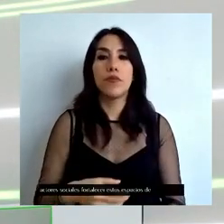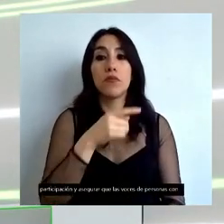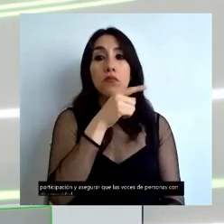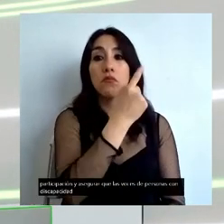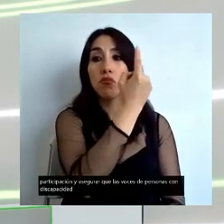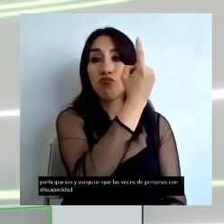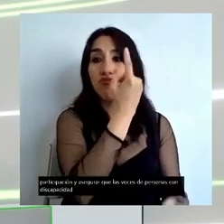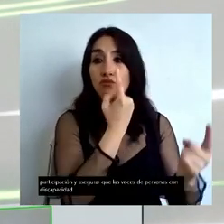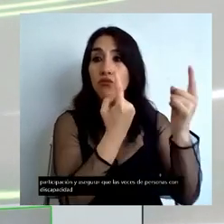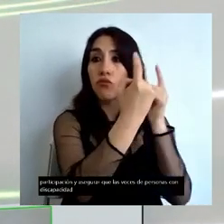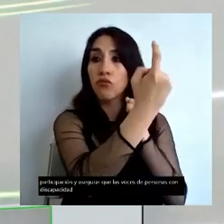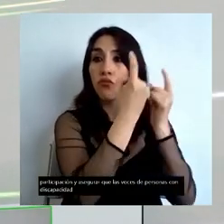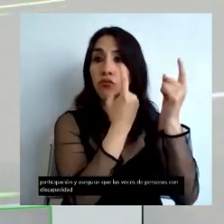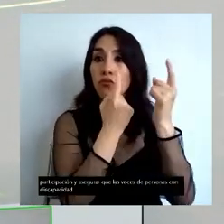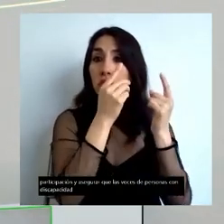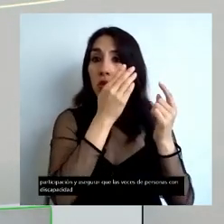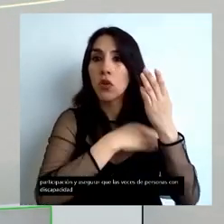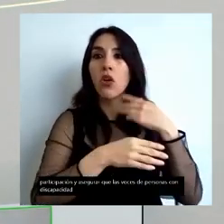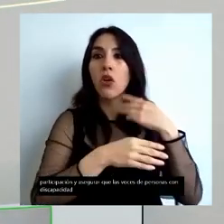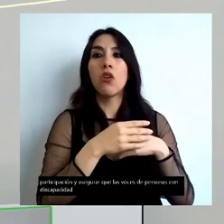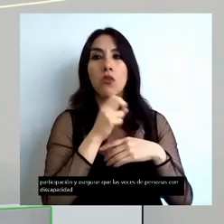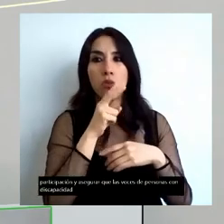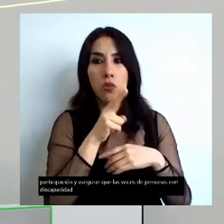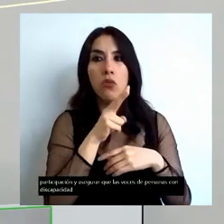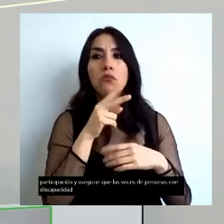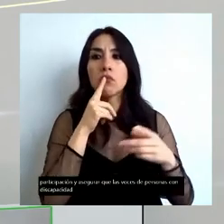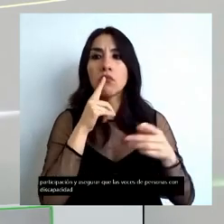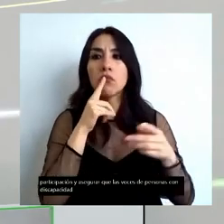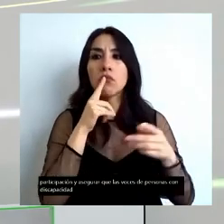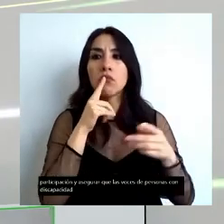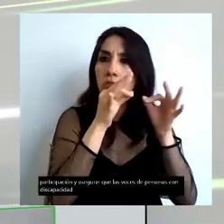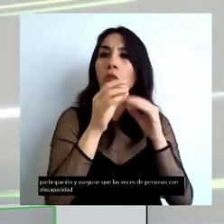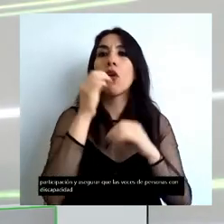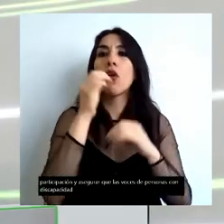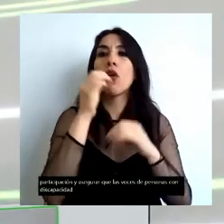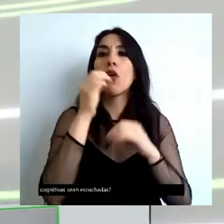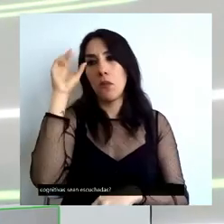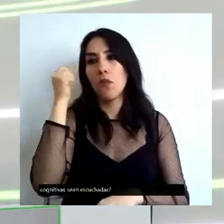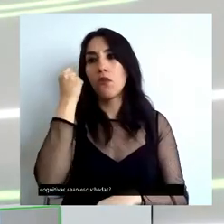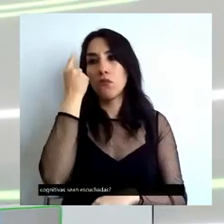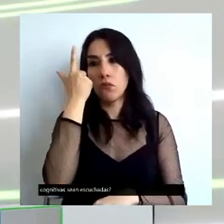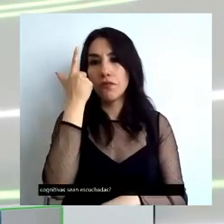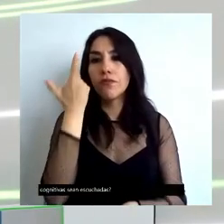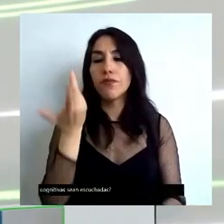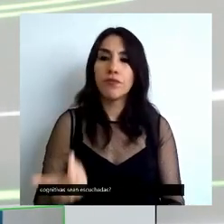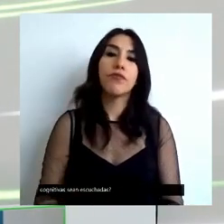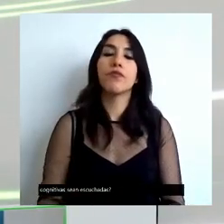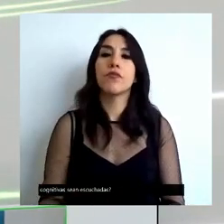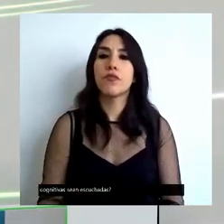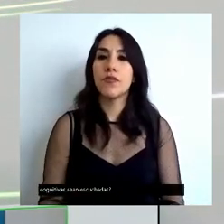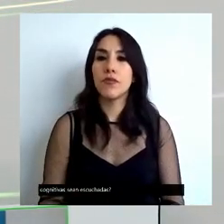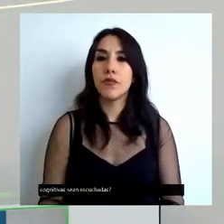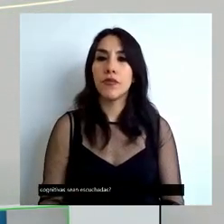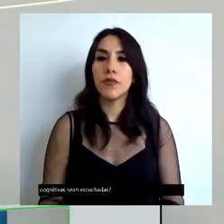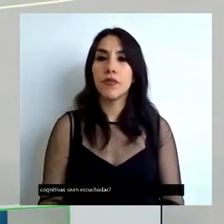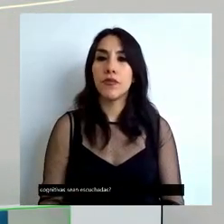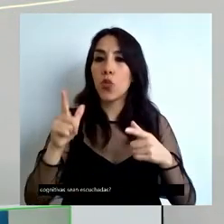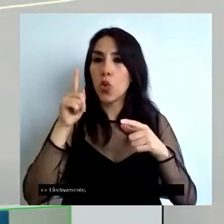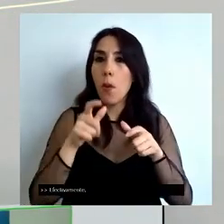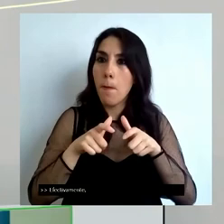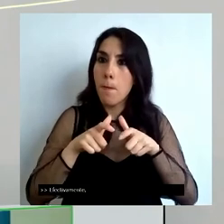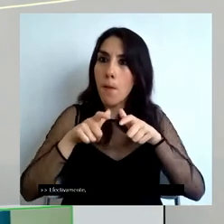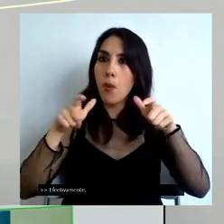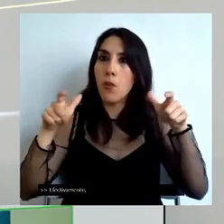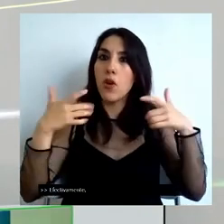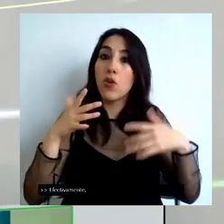Efectivamente, Carola, hay también un enorme desafío tenemos por delante. Hemos avanzado mucho, pero queda un camino,